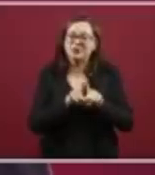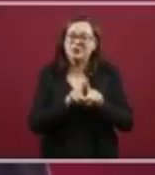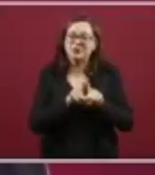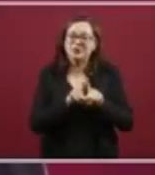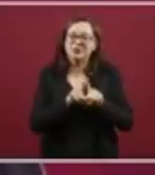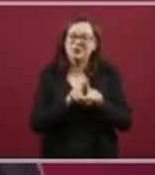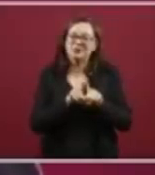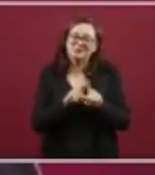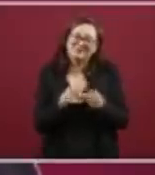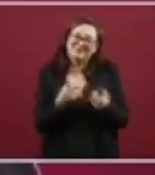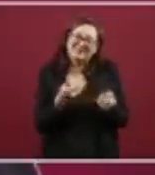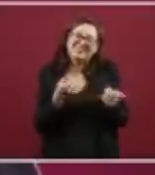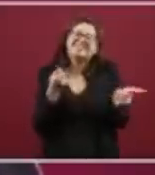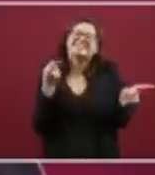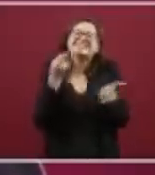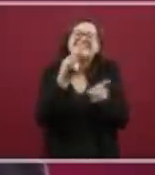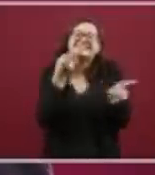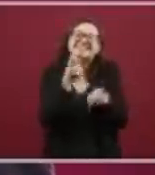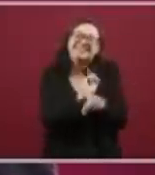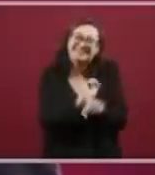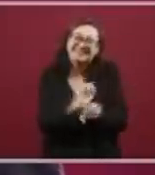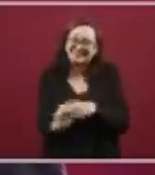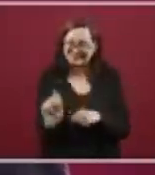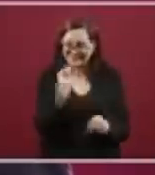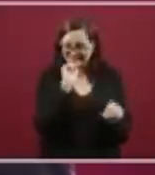ese lujo, esa licencia, ¿no?